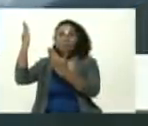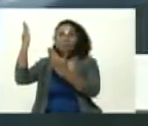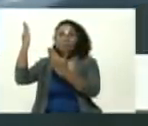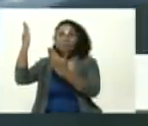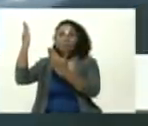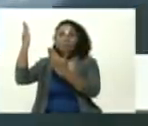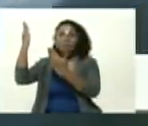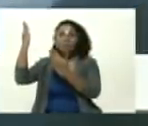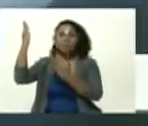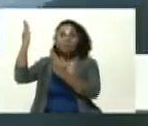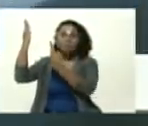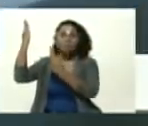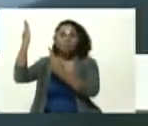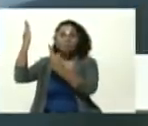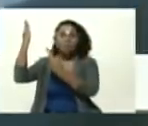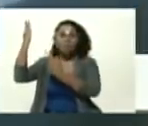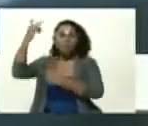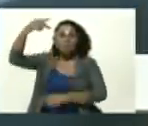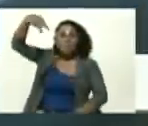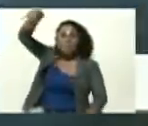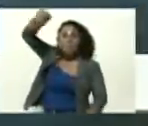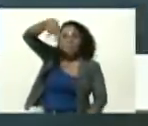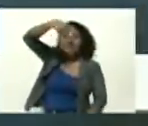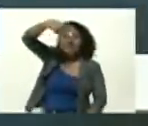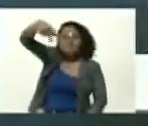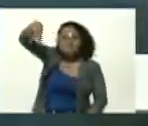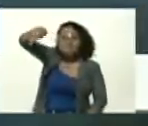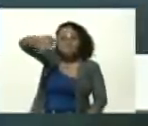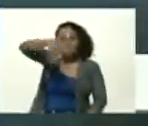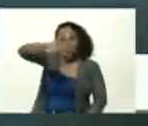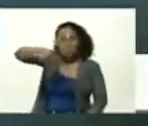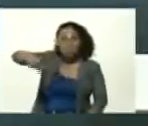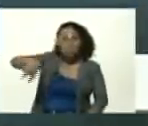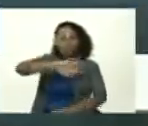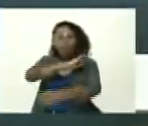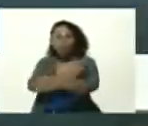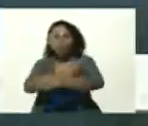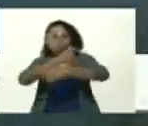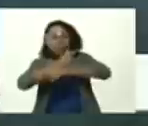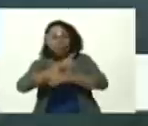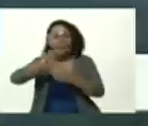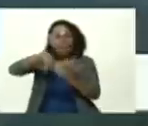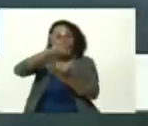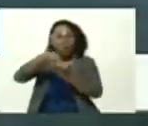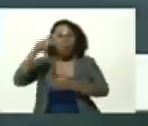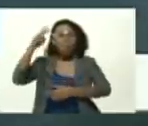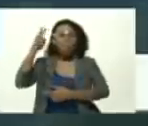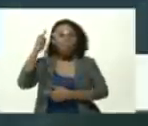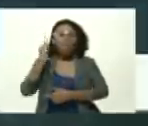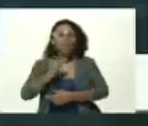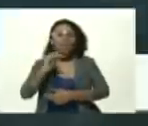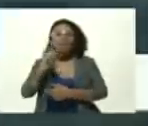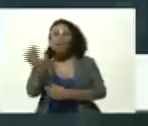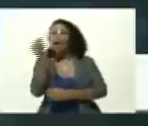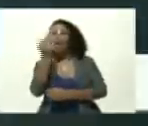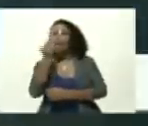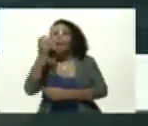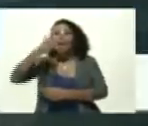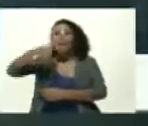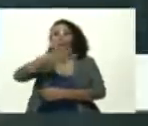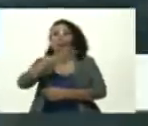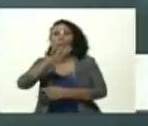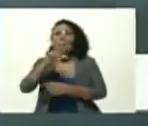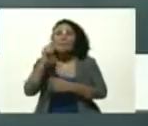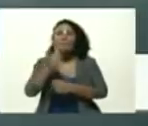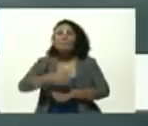Han ido, mira, ahí va, ¿qué va bajando ahí en paracaídas de la Fuerza Armada Nacional Bolivariana? Los alimentos para los pueblos más